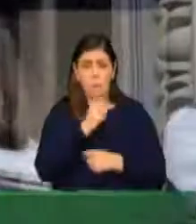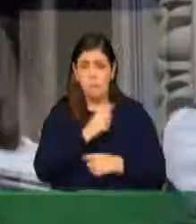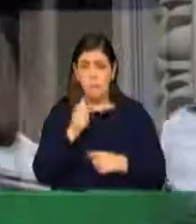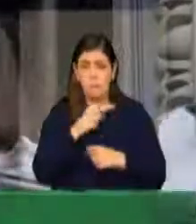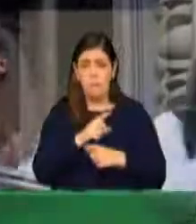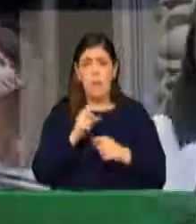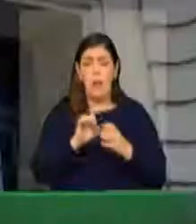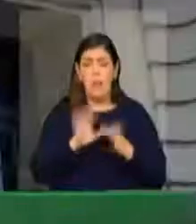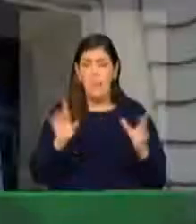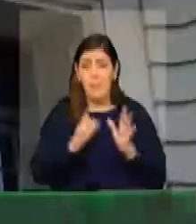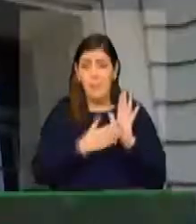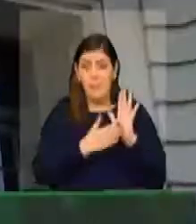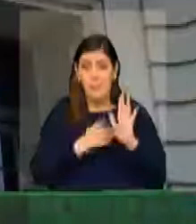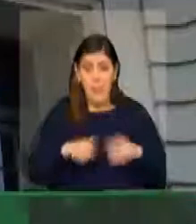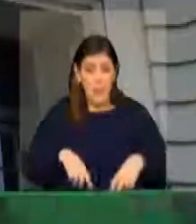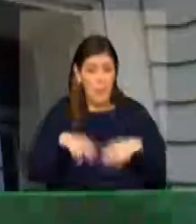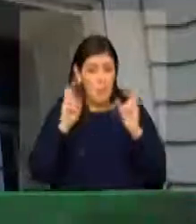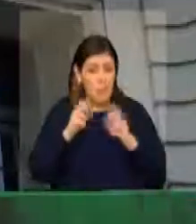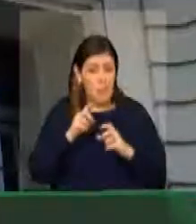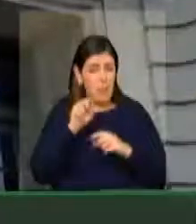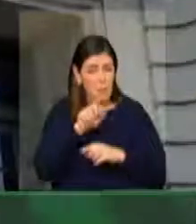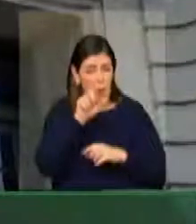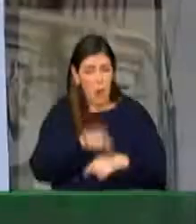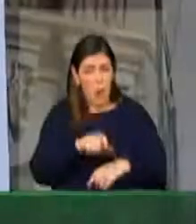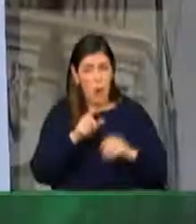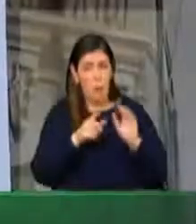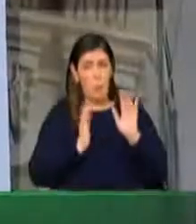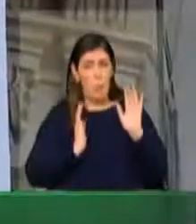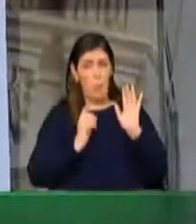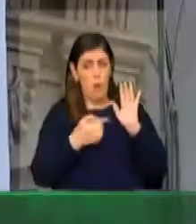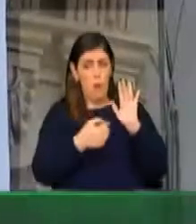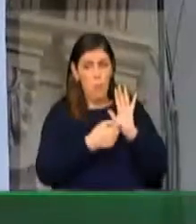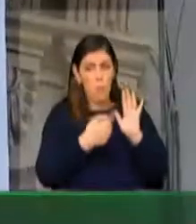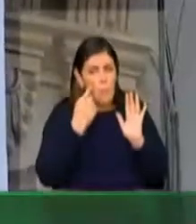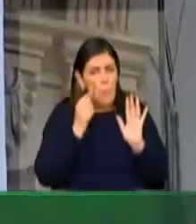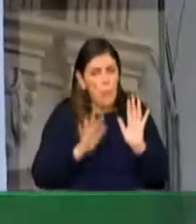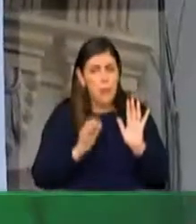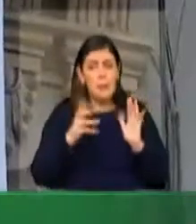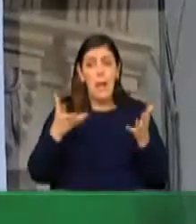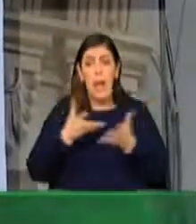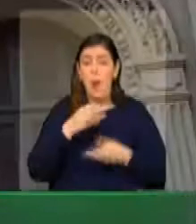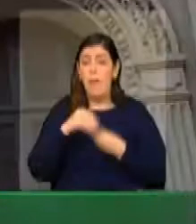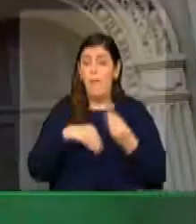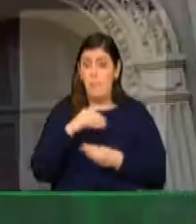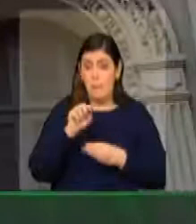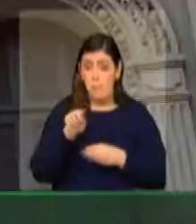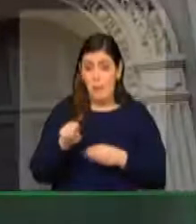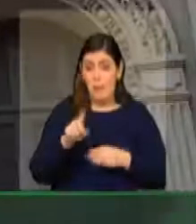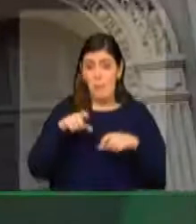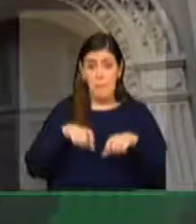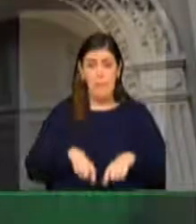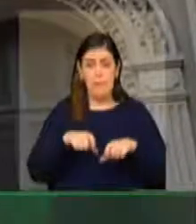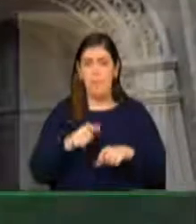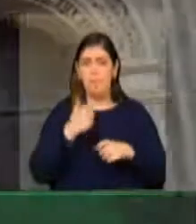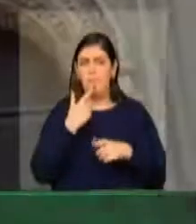libertad a una mujer que estaba siendo investigada por el hecho. Los abogados de la familia del ahora ministro cuestionan la pericia. Señalan que